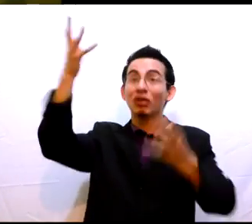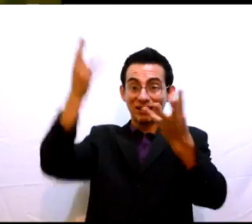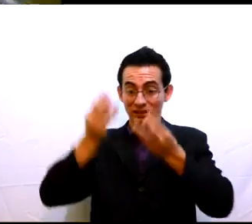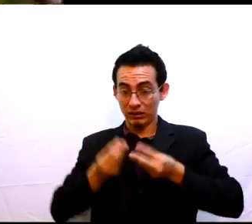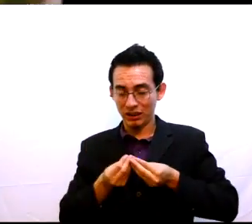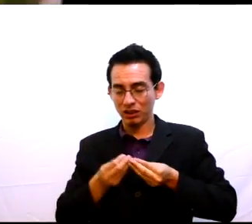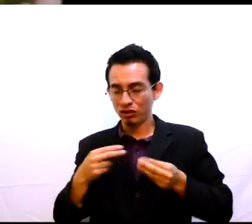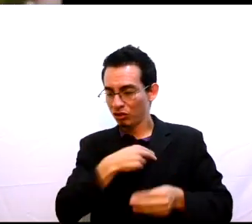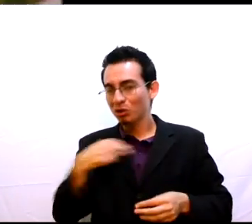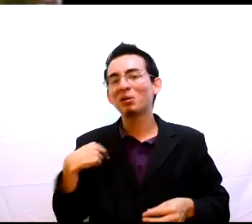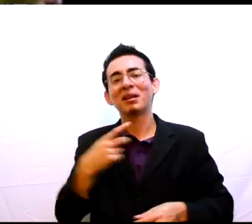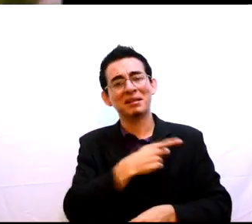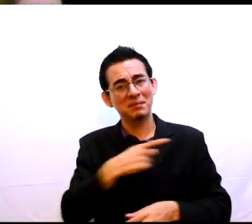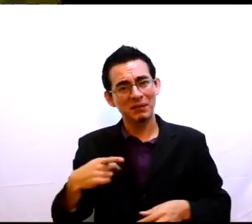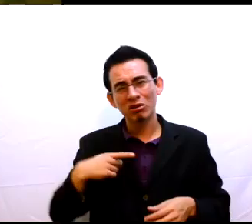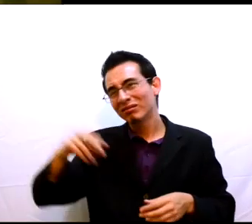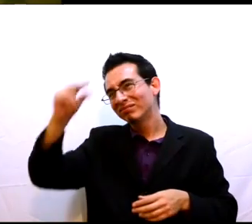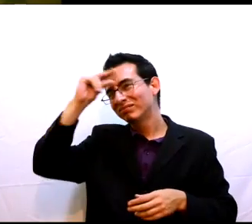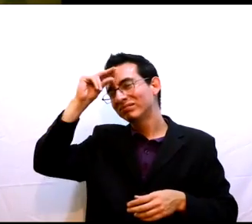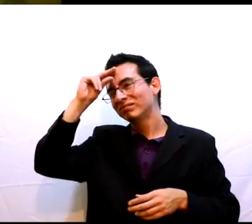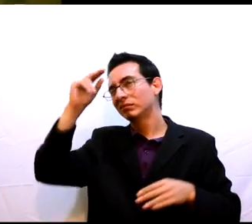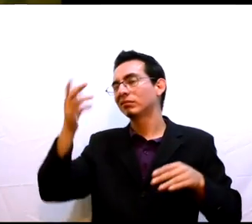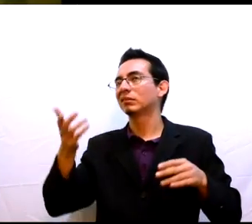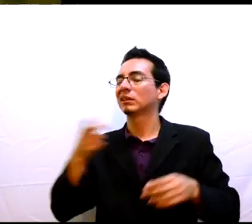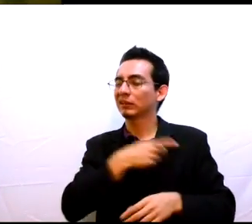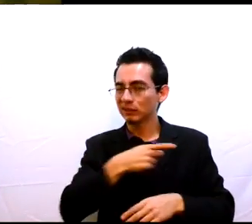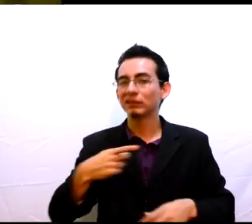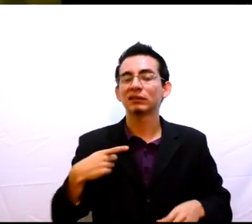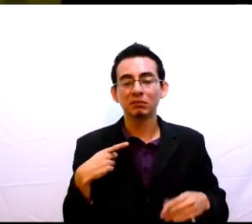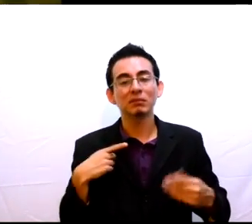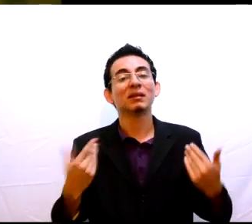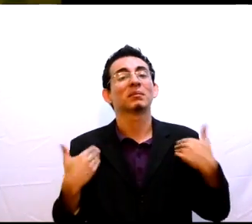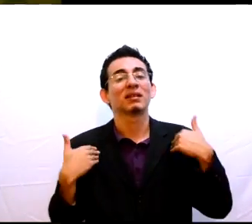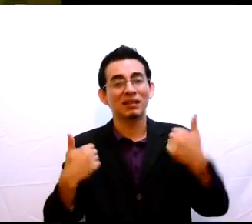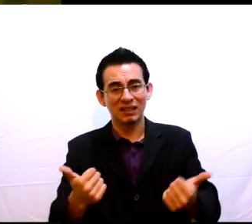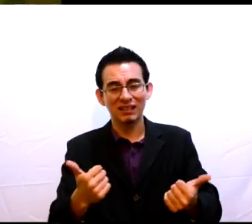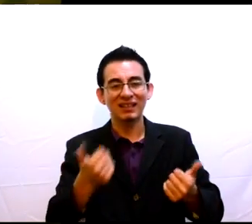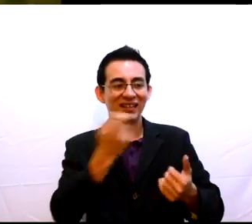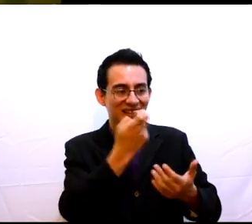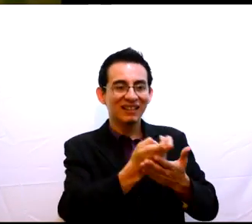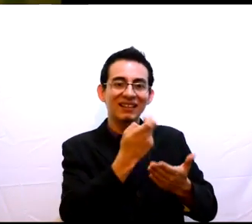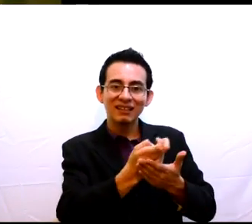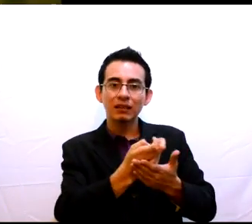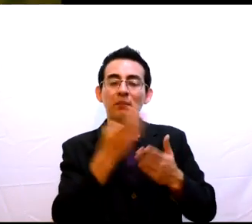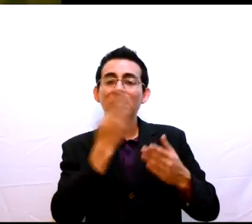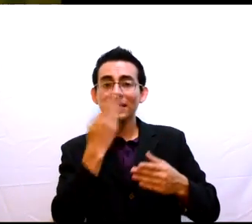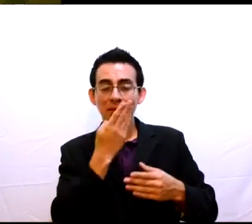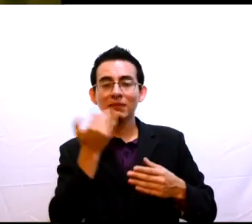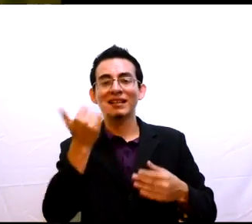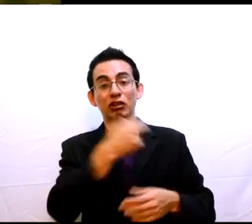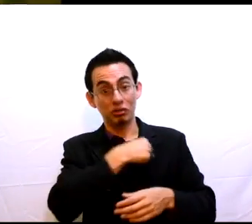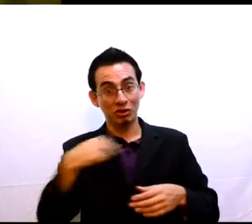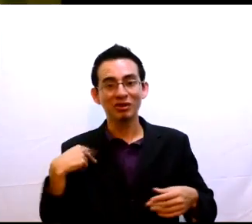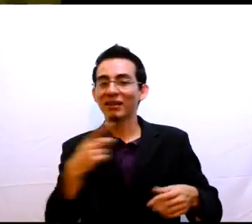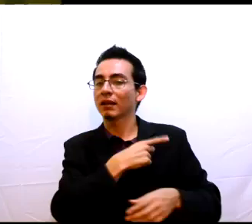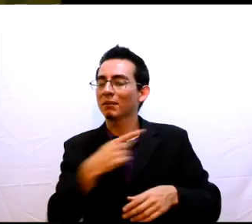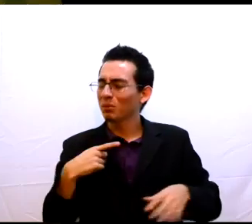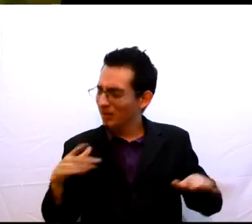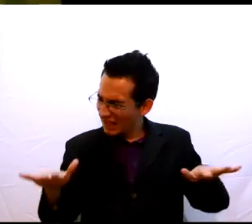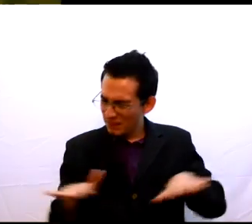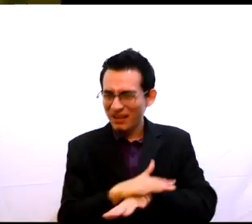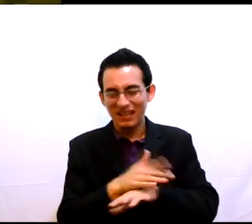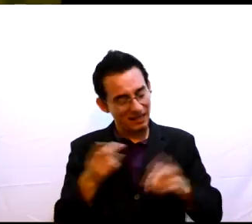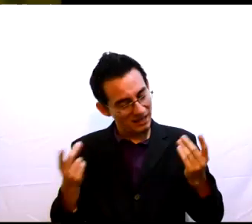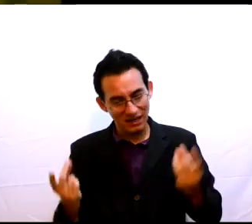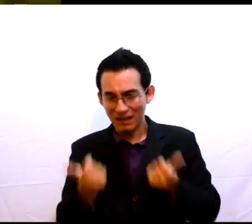dado lo que nos han encomendado debemos aprender de esta parábola hermanos y corregirlos antes de